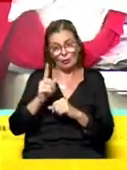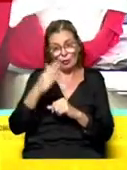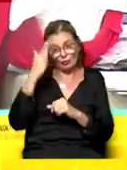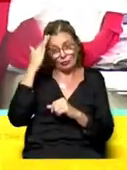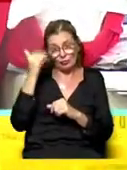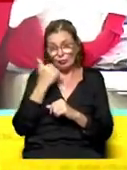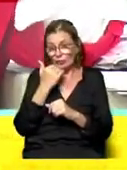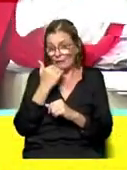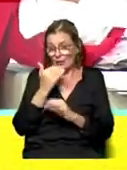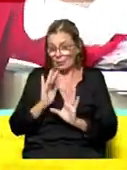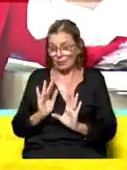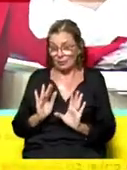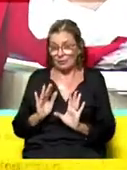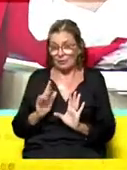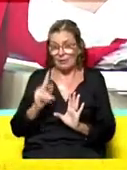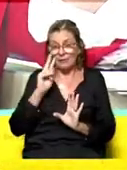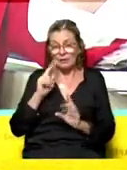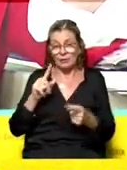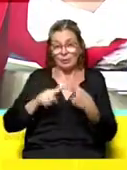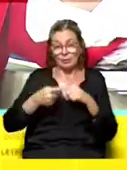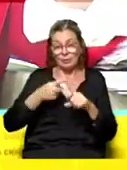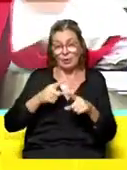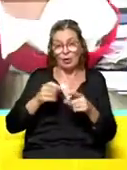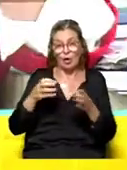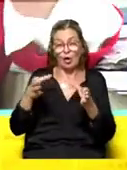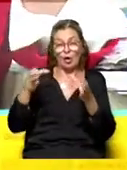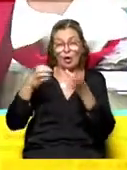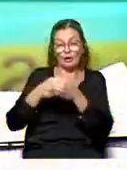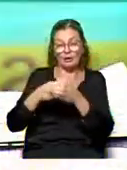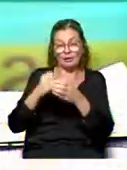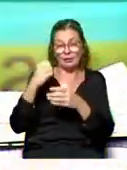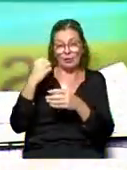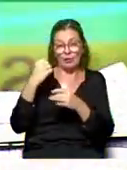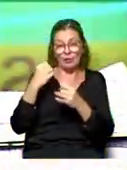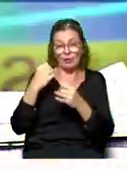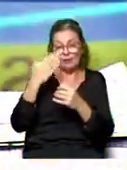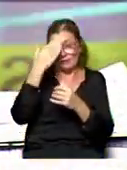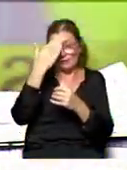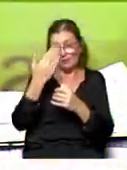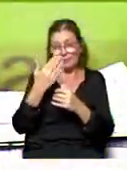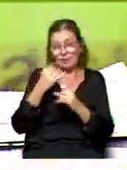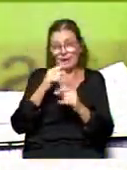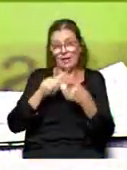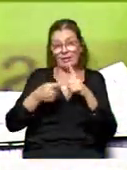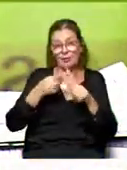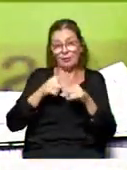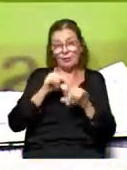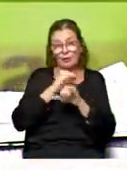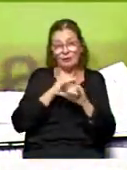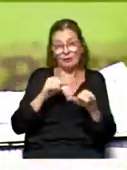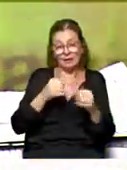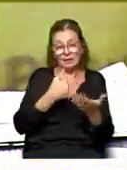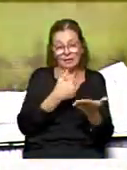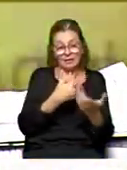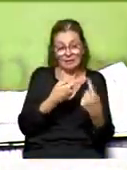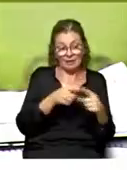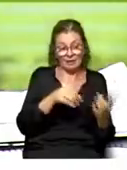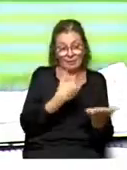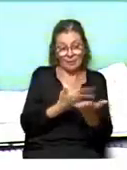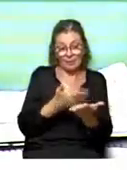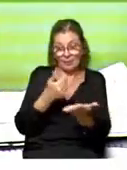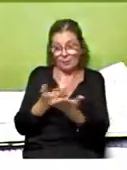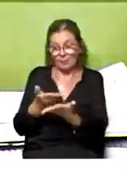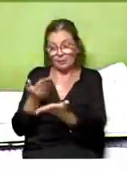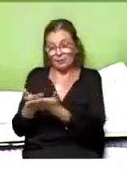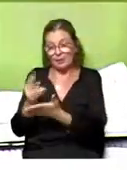sabemos? Vieron que hubo una discusión en el Congreso del Frente Amplio, y la discusión final todavía no está, de múltiples propuestas que hay en el